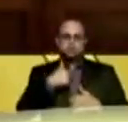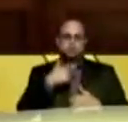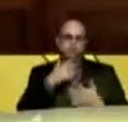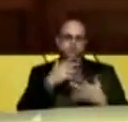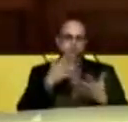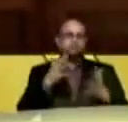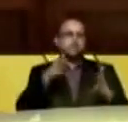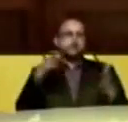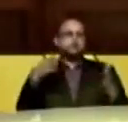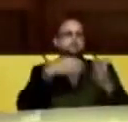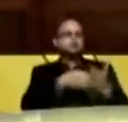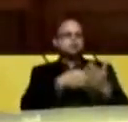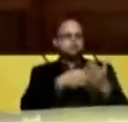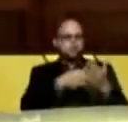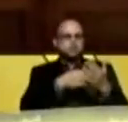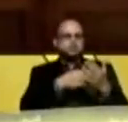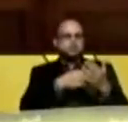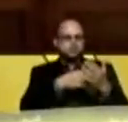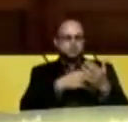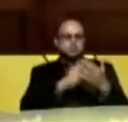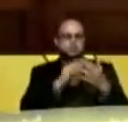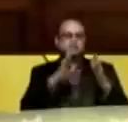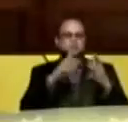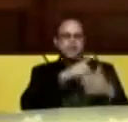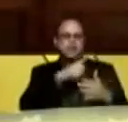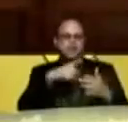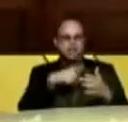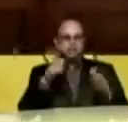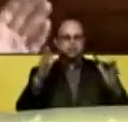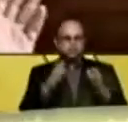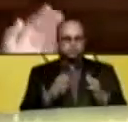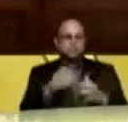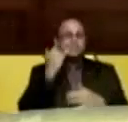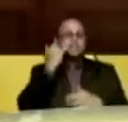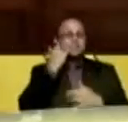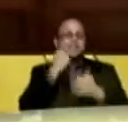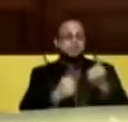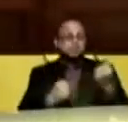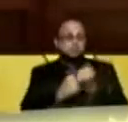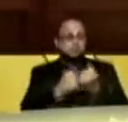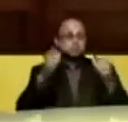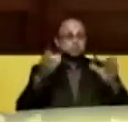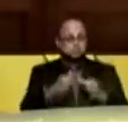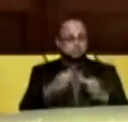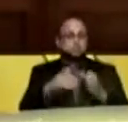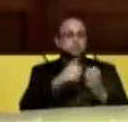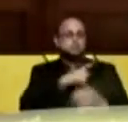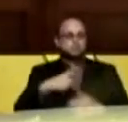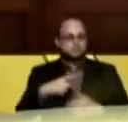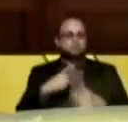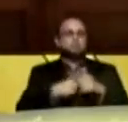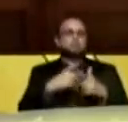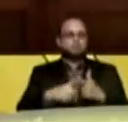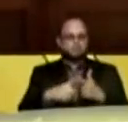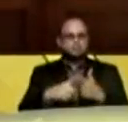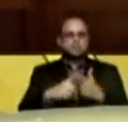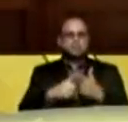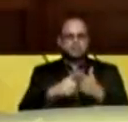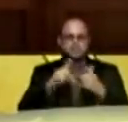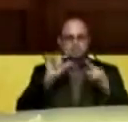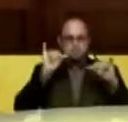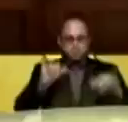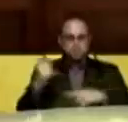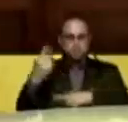si hubieran votado a favor hubiéramos tenido las tres cuartas partes que la constitución de puerto rico- requiere para poder haber consultado al pueblo el mismo día